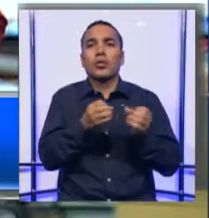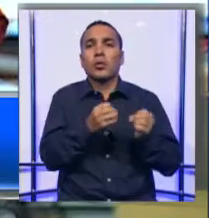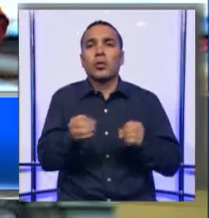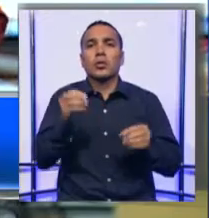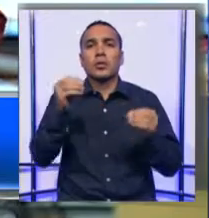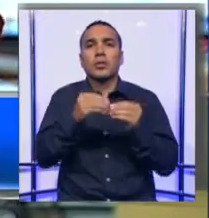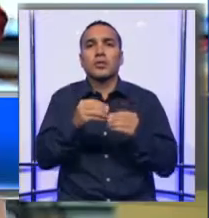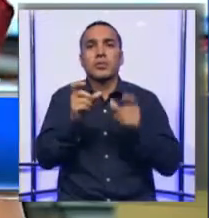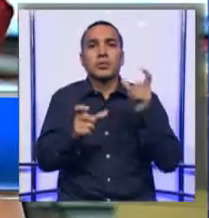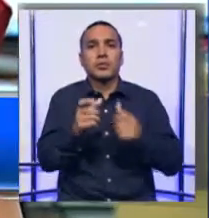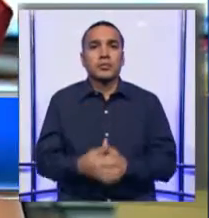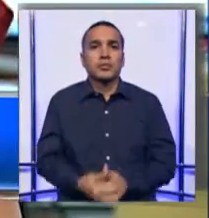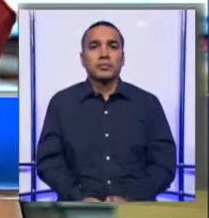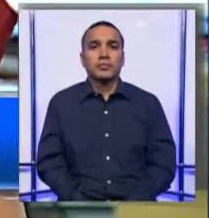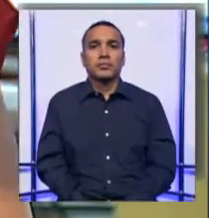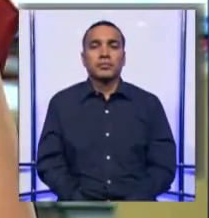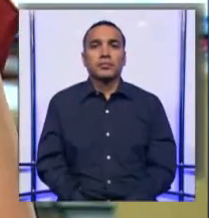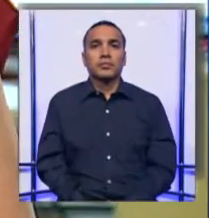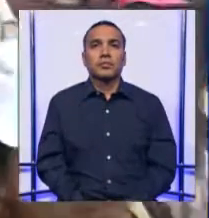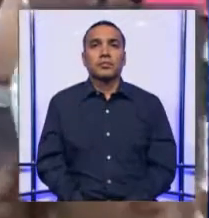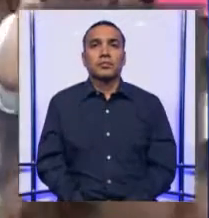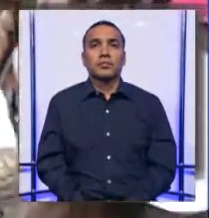organizaciones sociales.